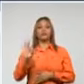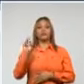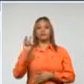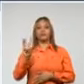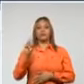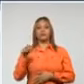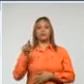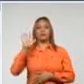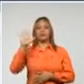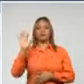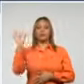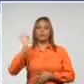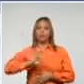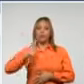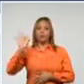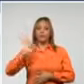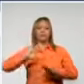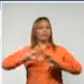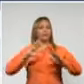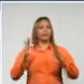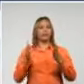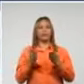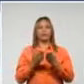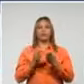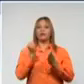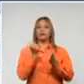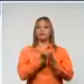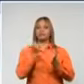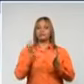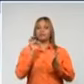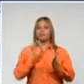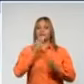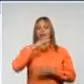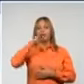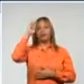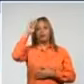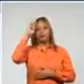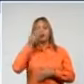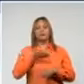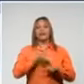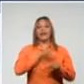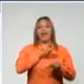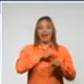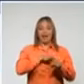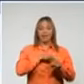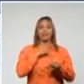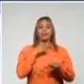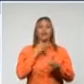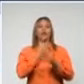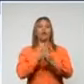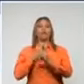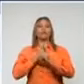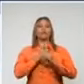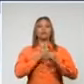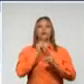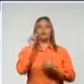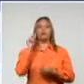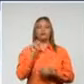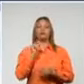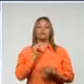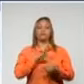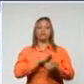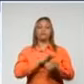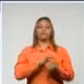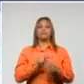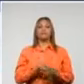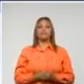83,5% de todos los diagnosticados en Cuba, tienen como antecedente ser contactos de casos confirmados.